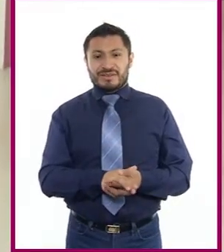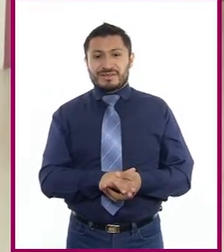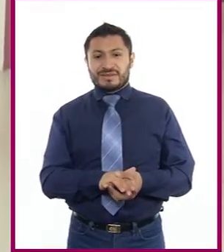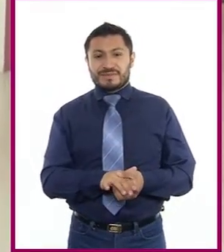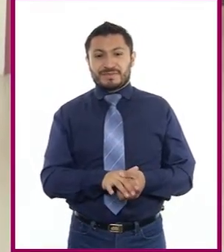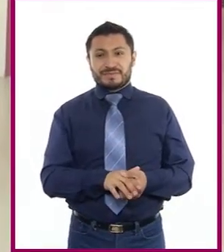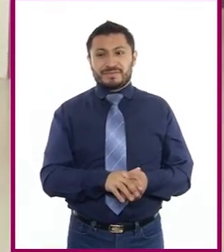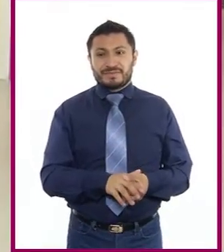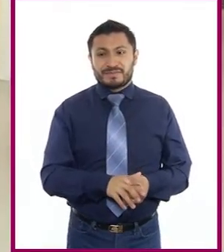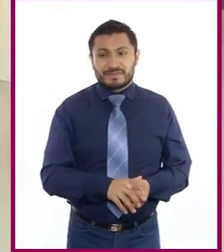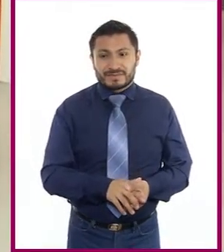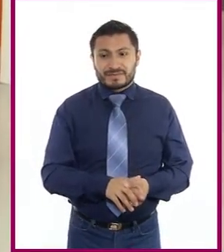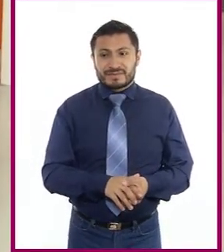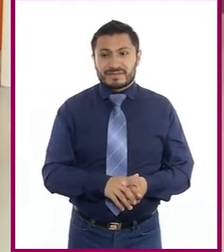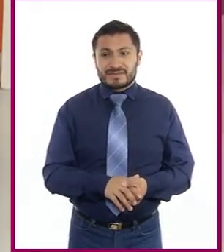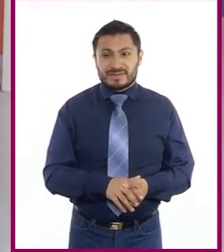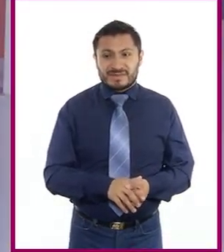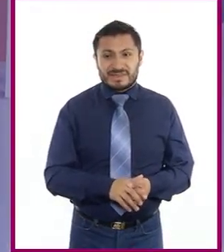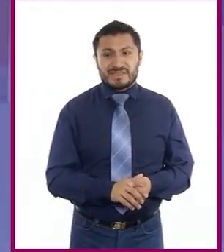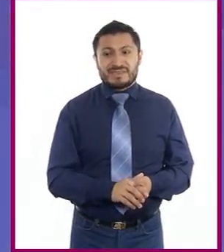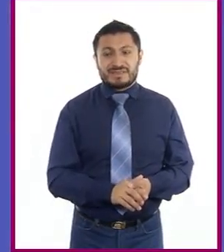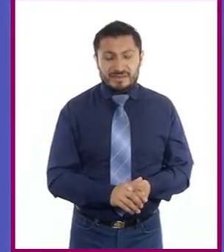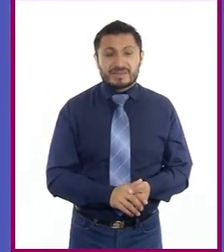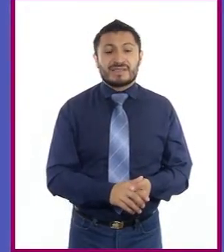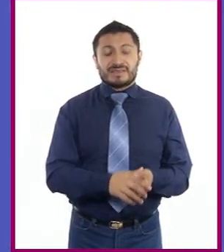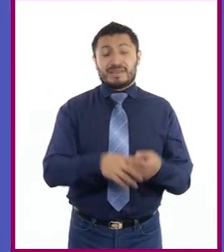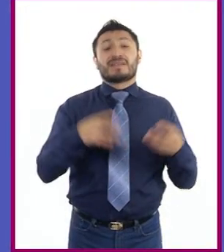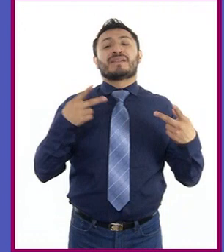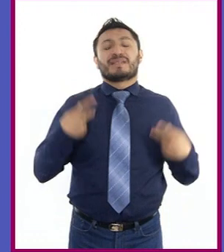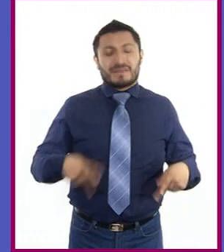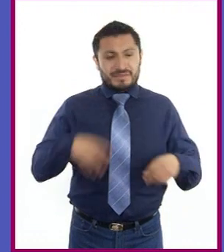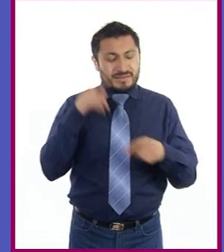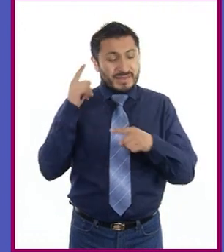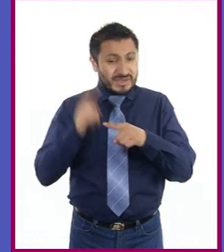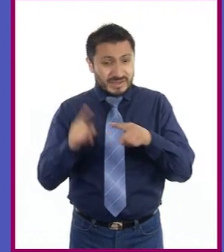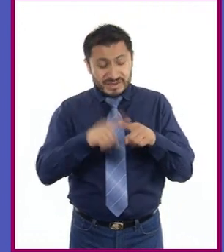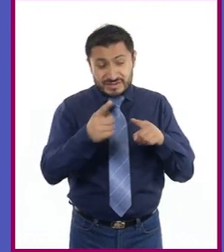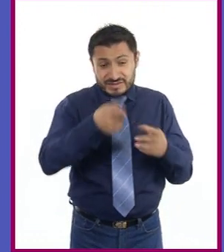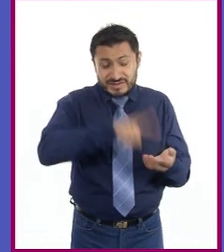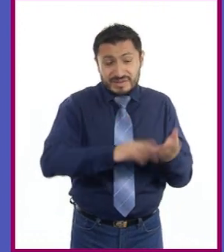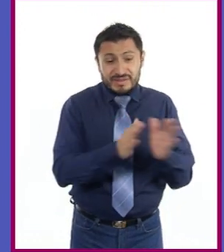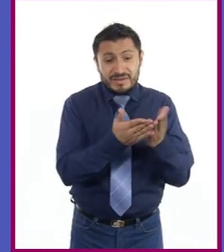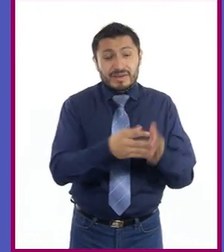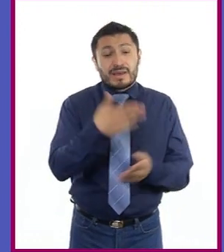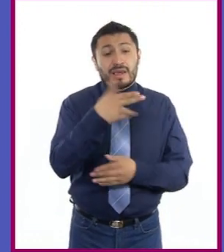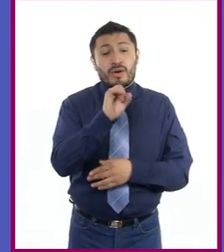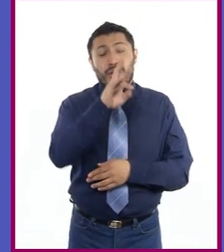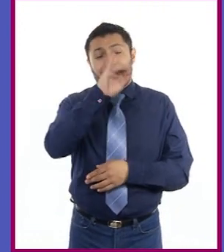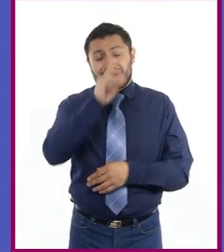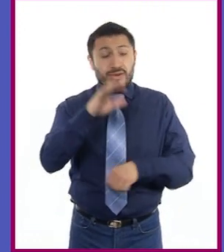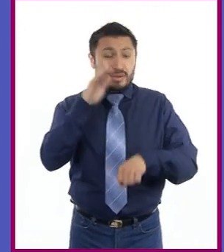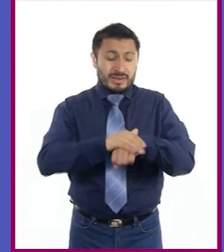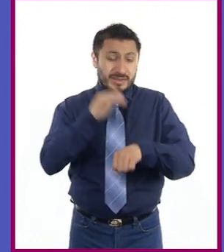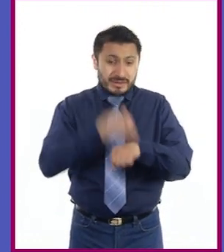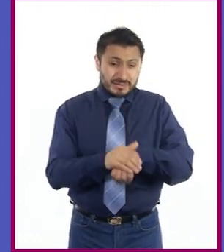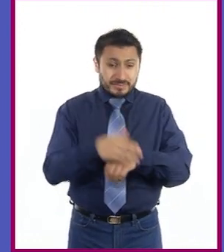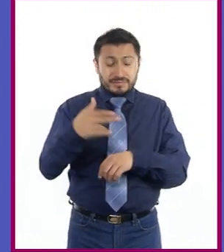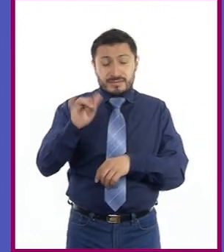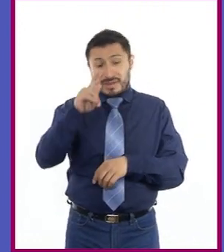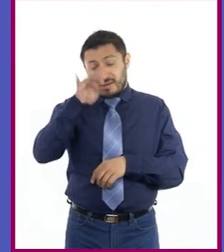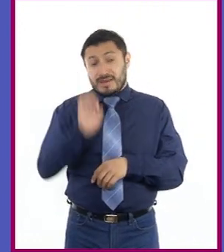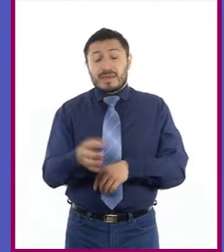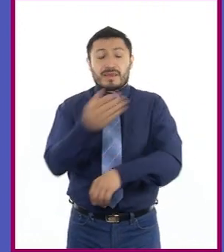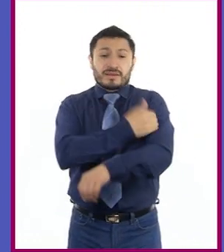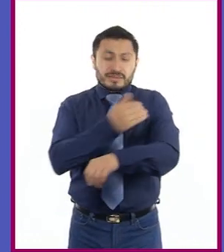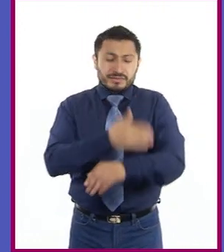Personajes secundarios de la tragedia. Horacio es el amigo más cercano de Hamlet, compañero de estudios en la Universidad